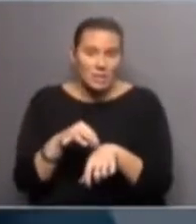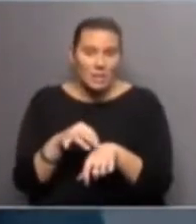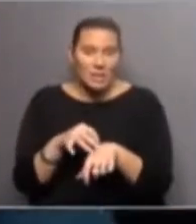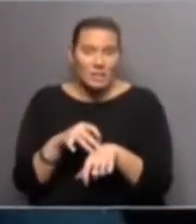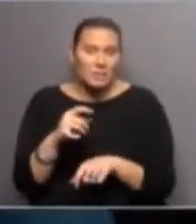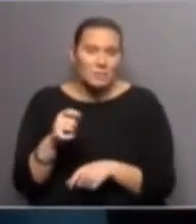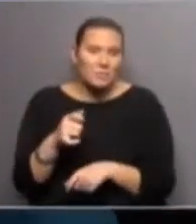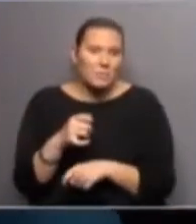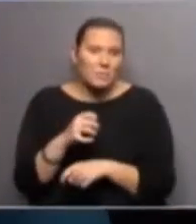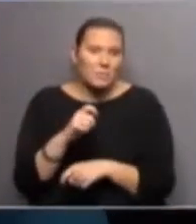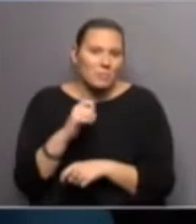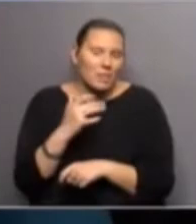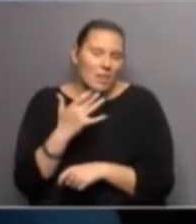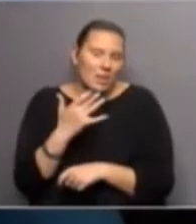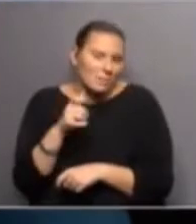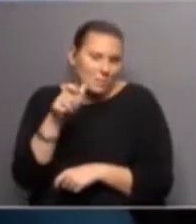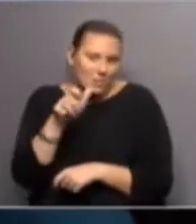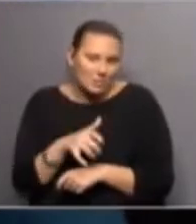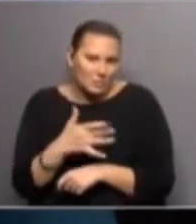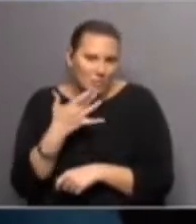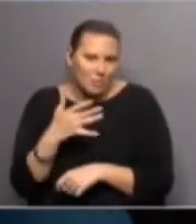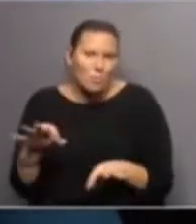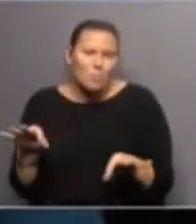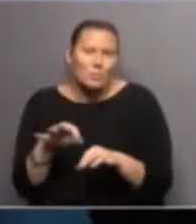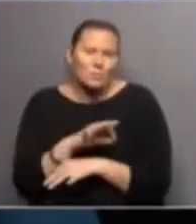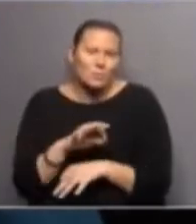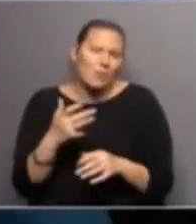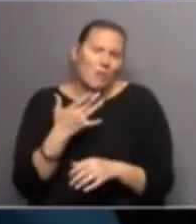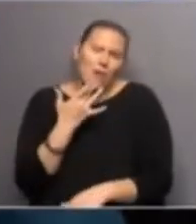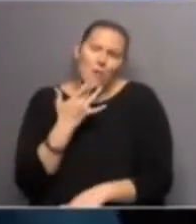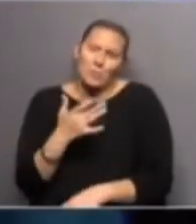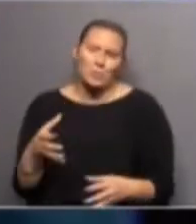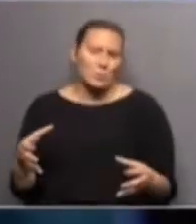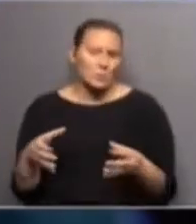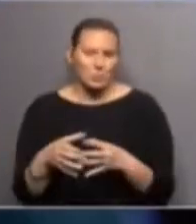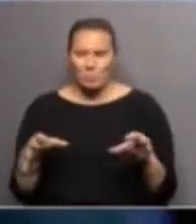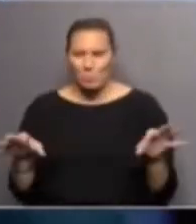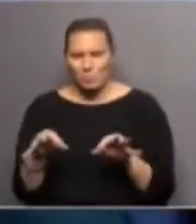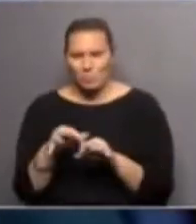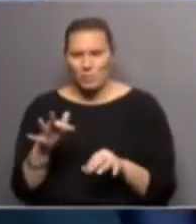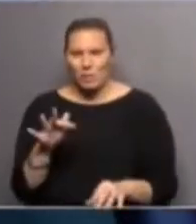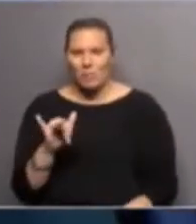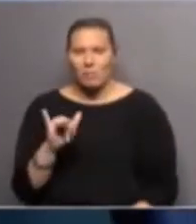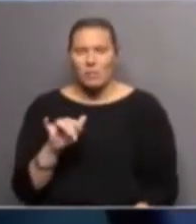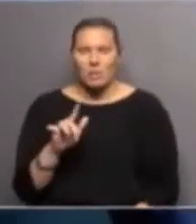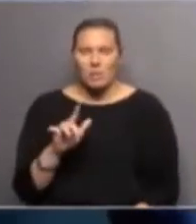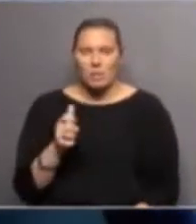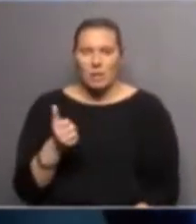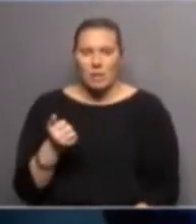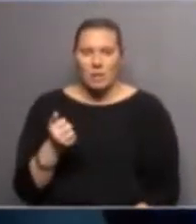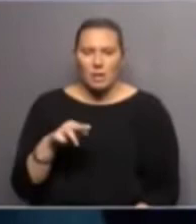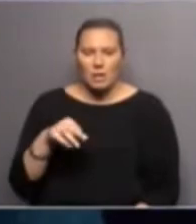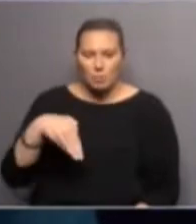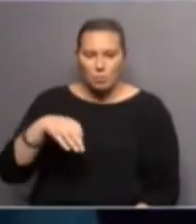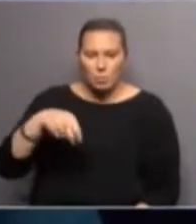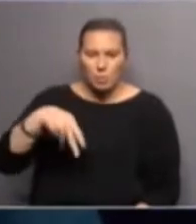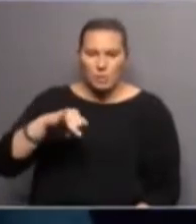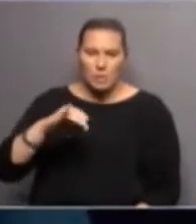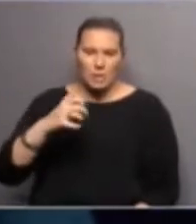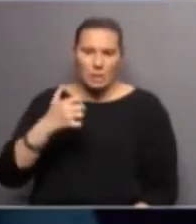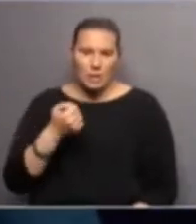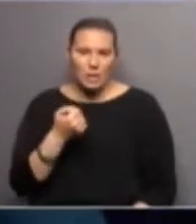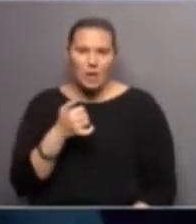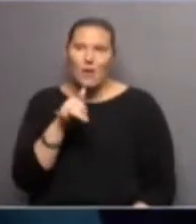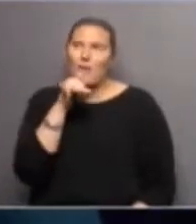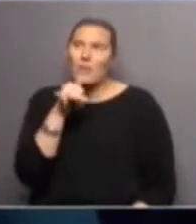un excelente director, y esos músicos maravillosos que tremendos. Tienen la Filarmónica, que es como, es impresionante, no,